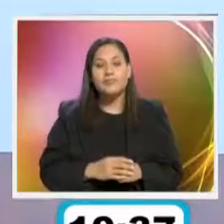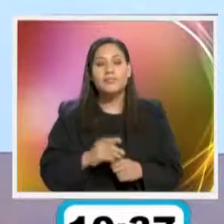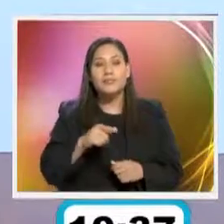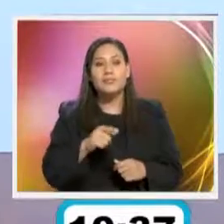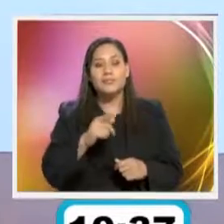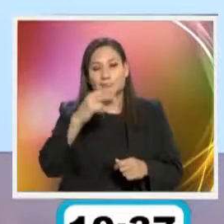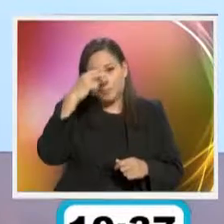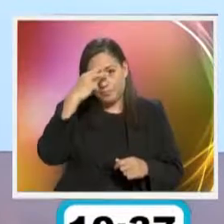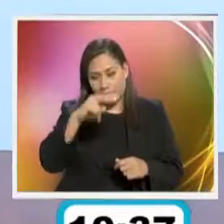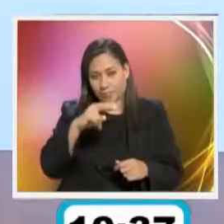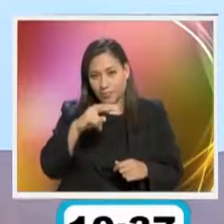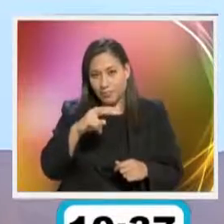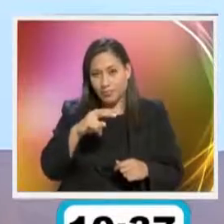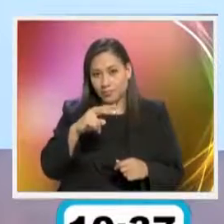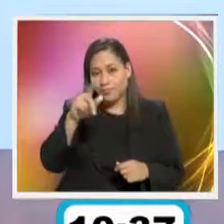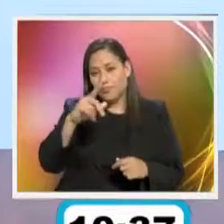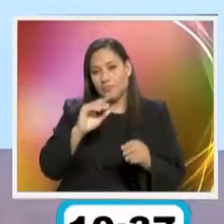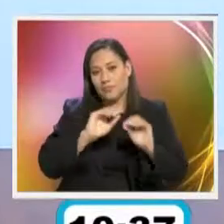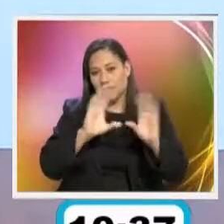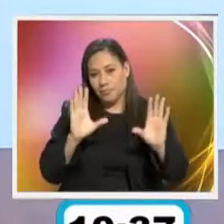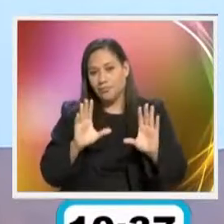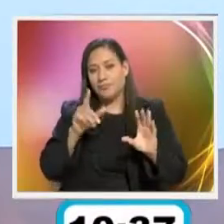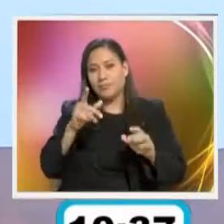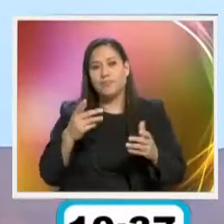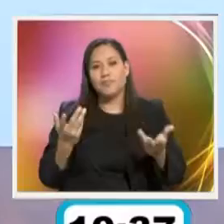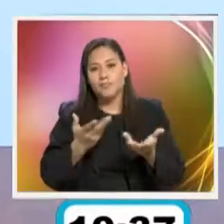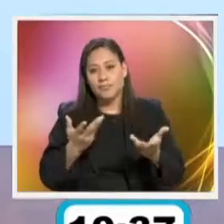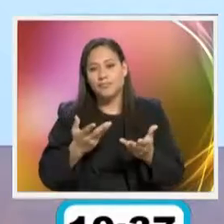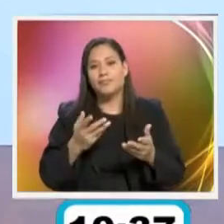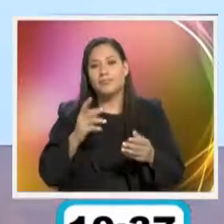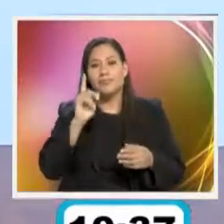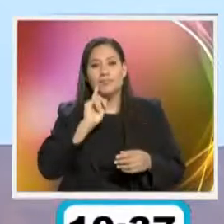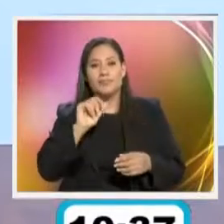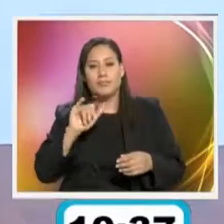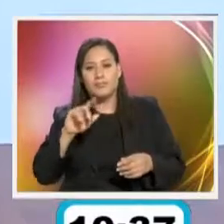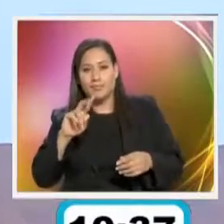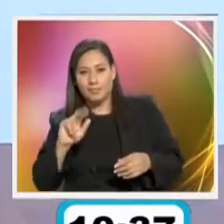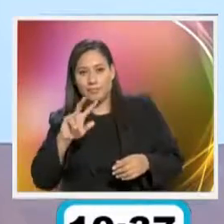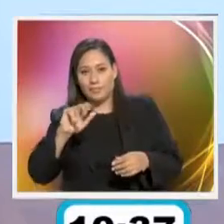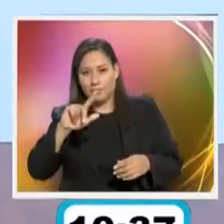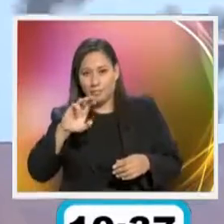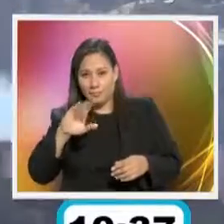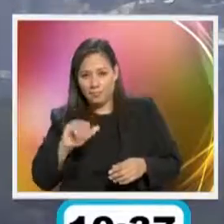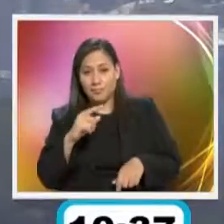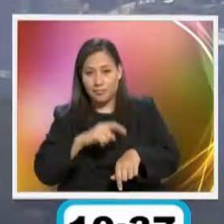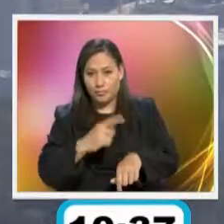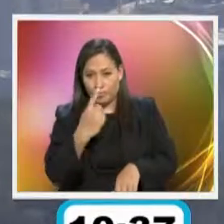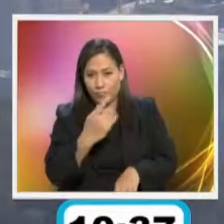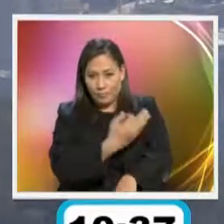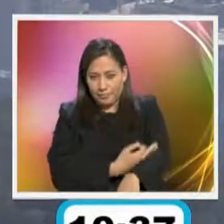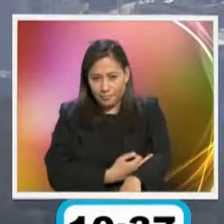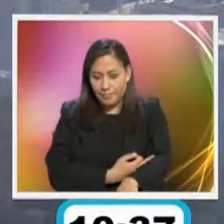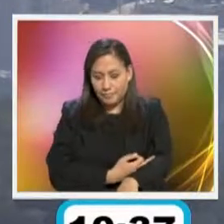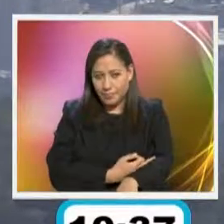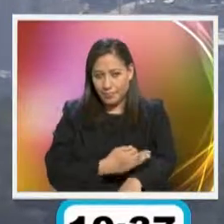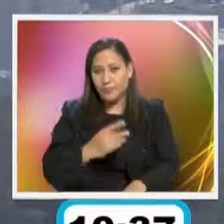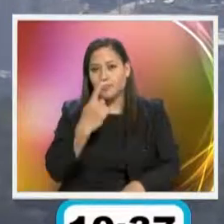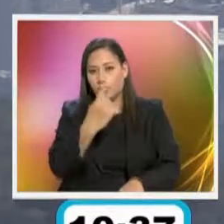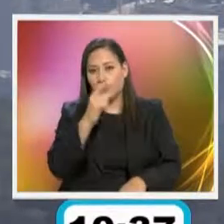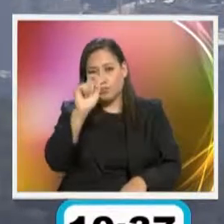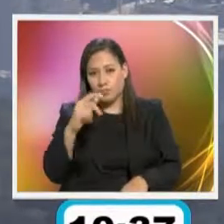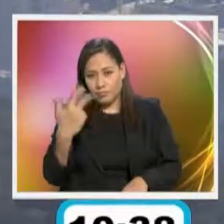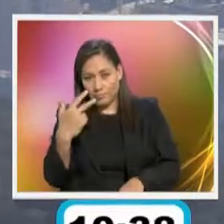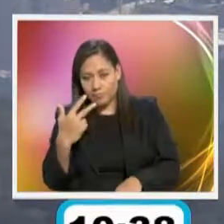los mexicanos, que estarán por supuesto en acción. Ya lo decía Alejandra Valencia, que estará a la 1 de la tarde más adelante. 1:13.